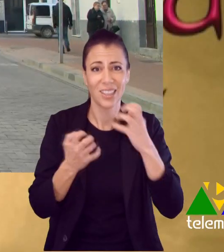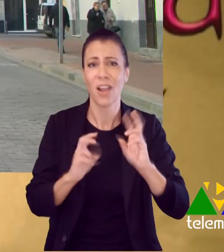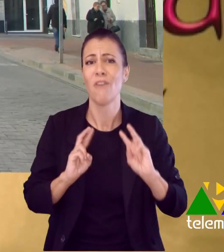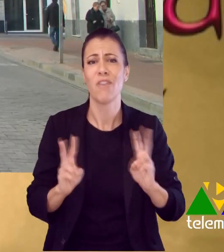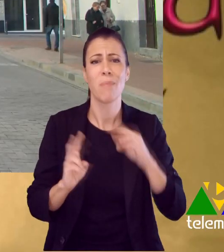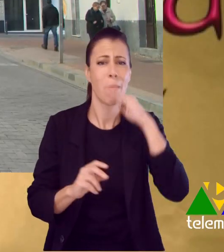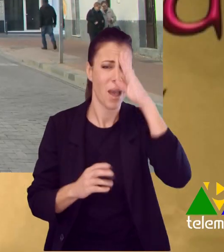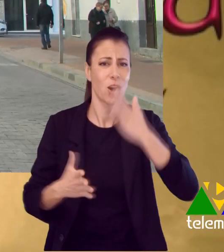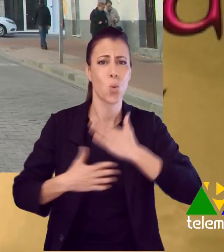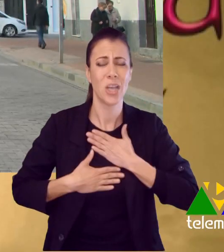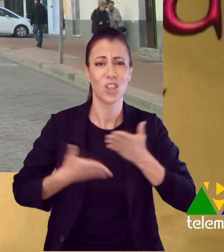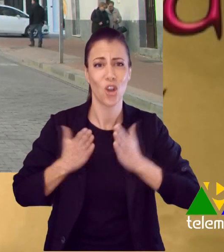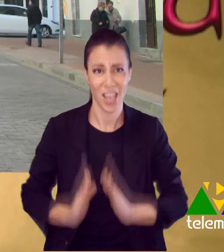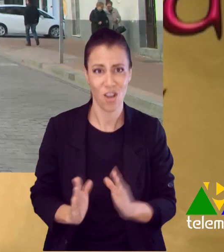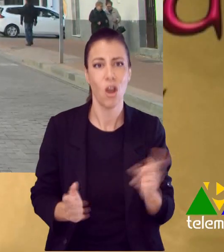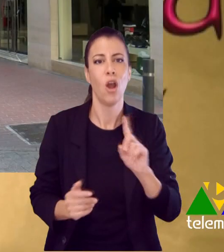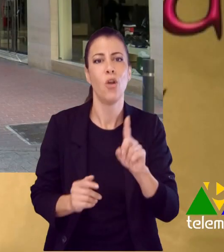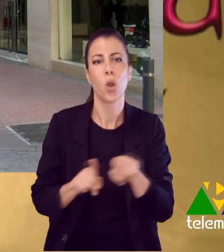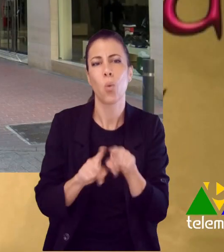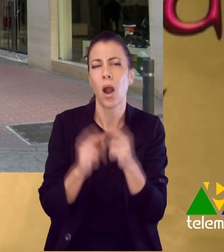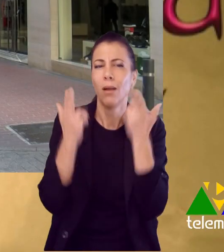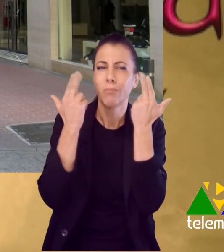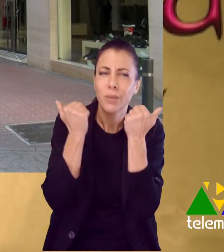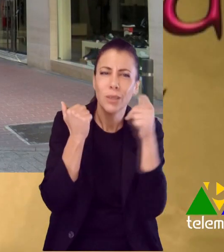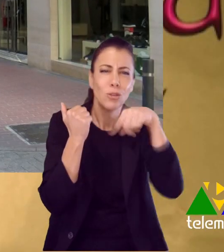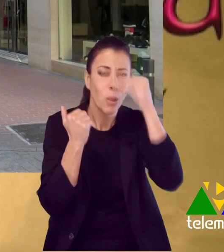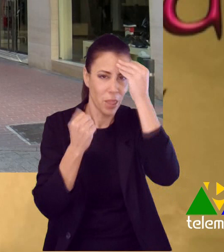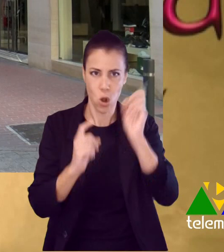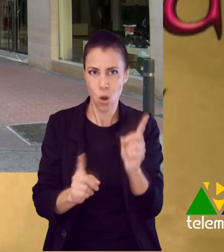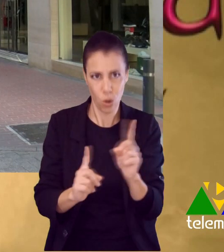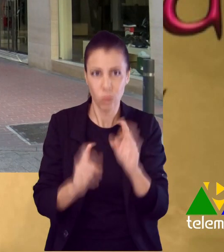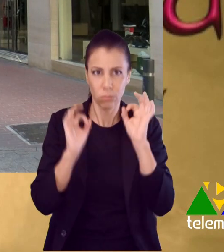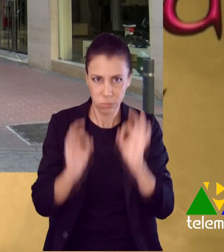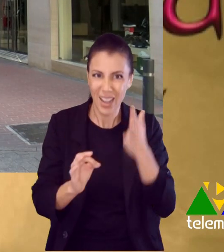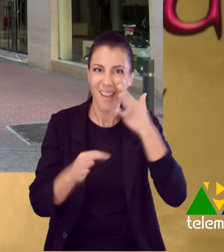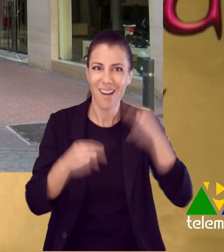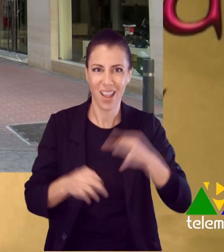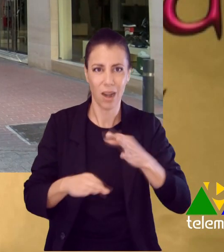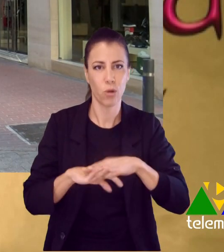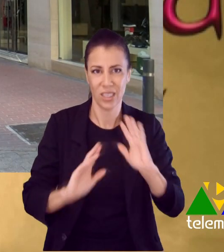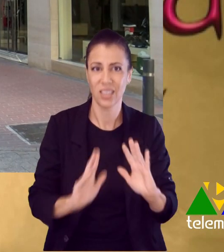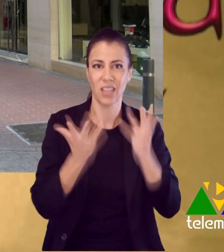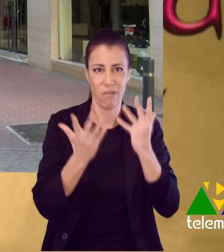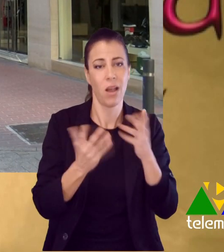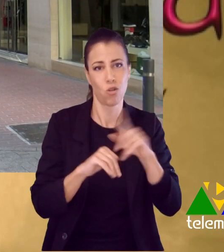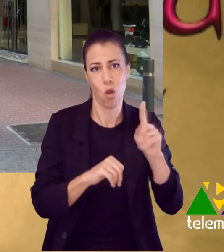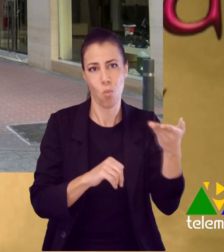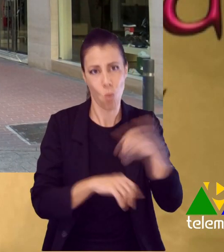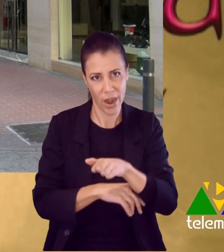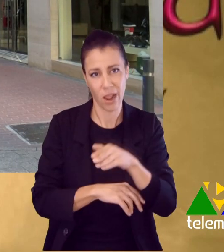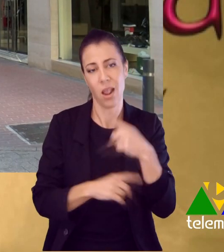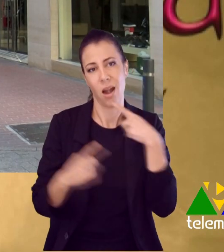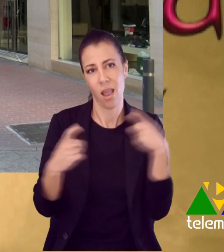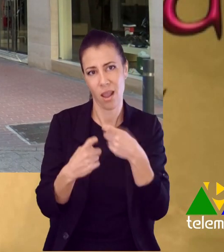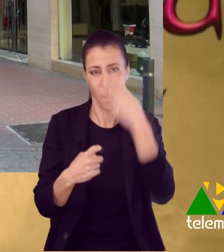el padre de nuestro hijo, no en plan sumisión como podría parecer, sino porque había librado a muchos motrileños de morir en Marruecos o morir en